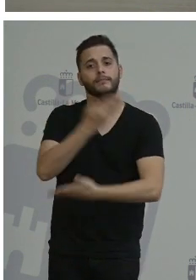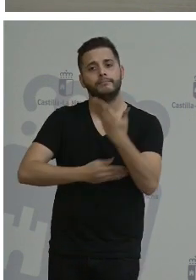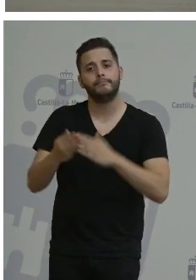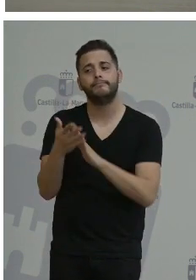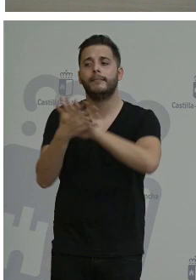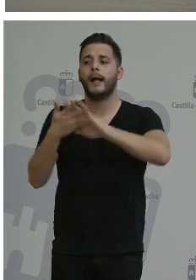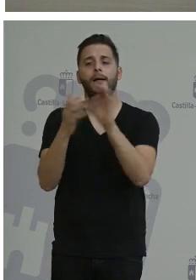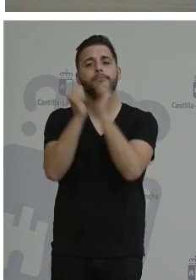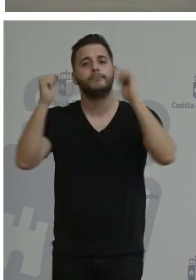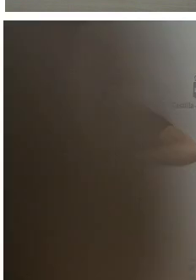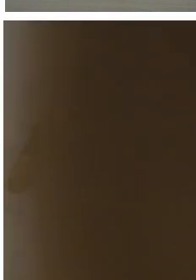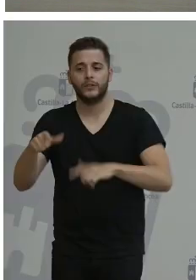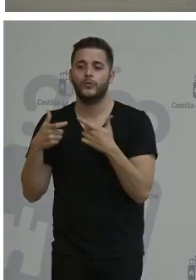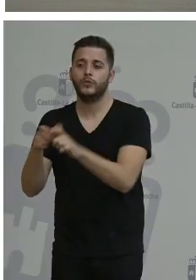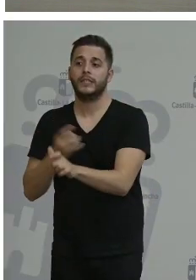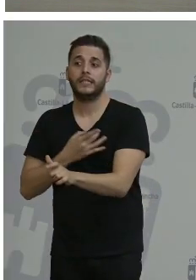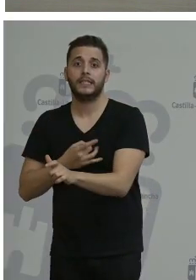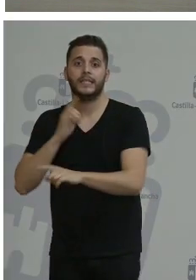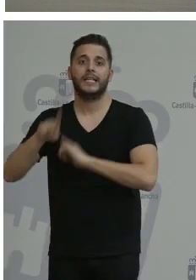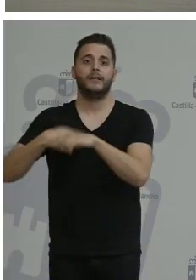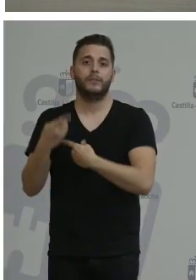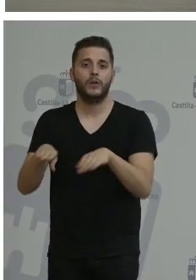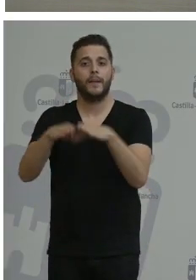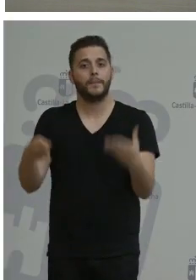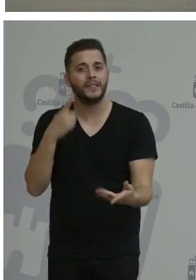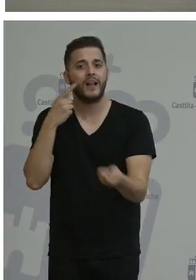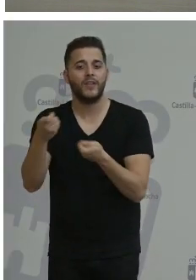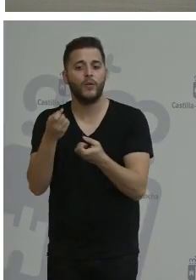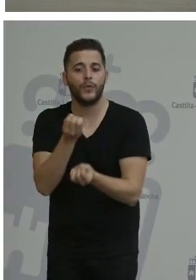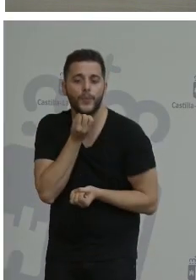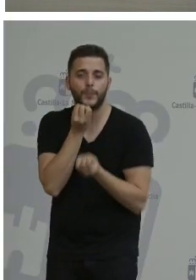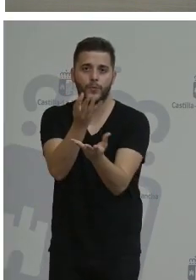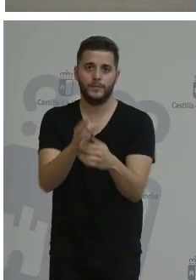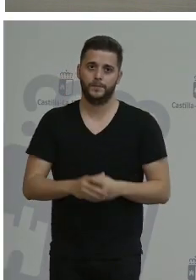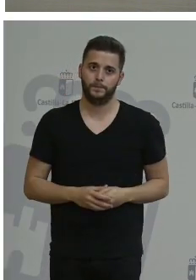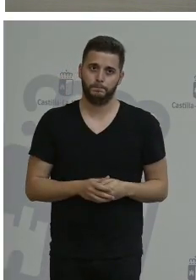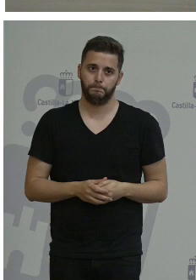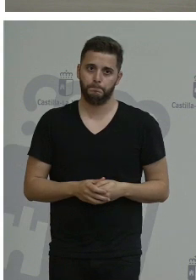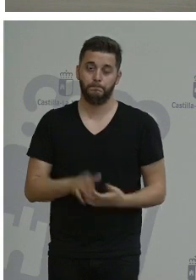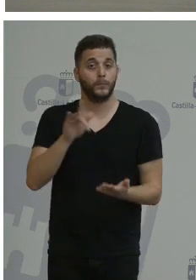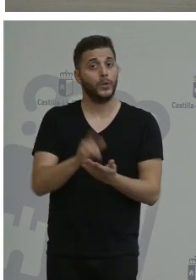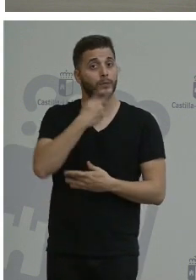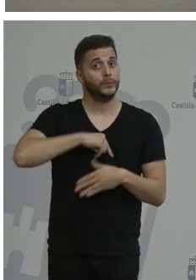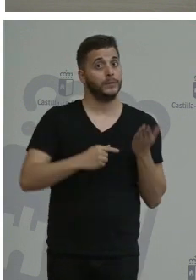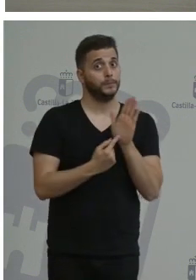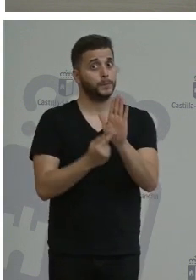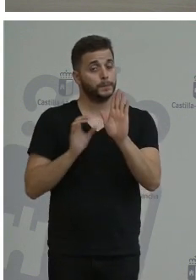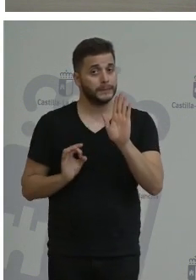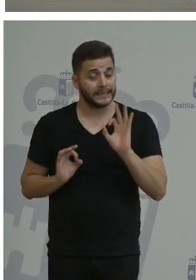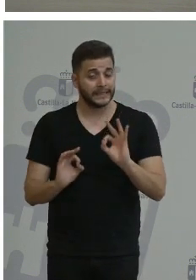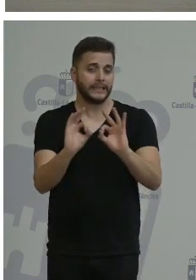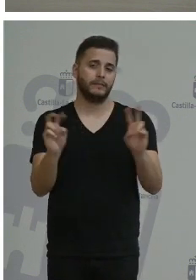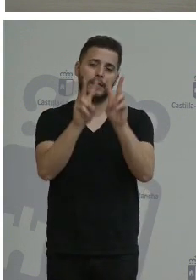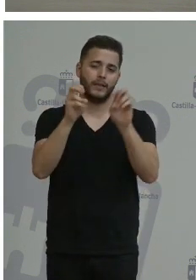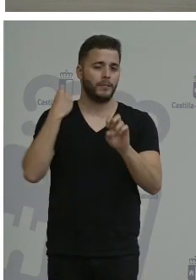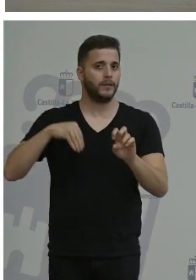y elevarlas a las mesas de negociación. Nuestra propuesta específica en esta materia,